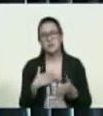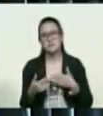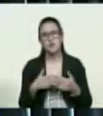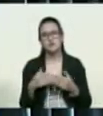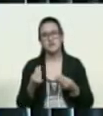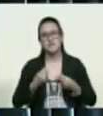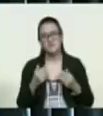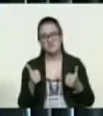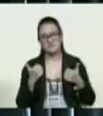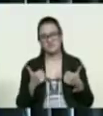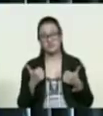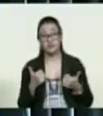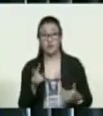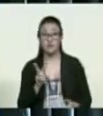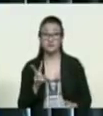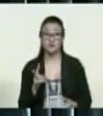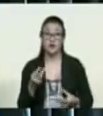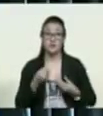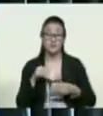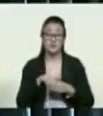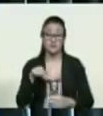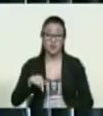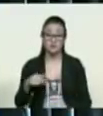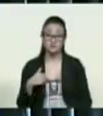A los venezolanos sí nos importa, a los que vivimos aquí.